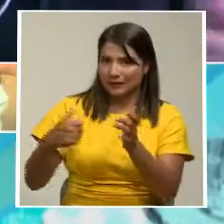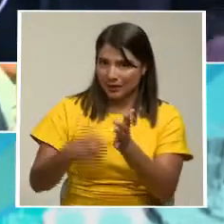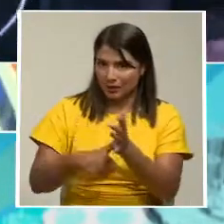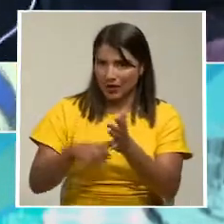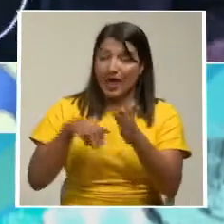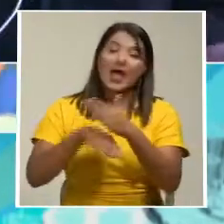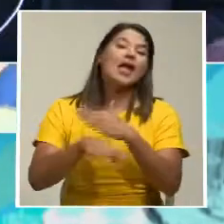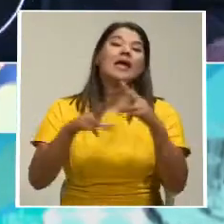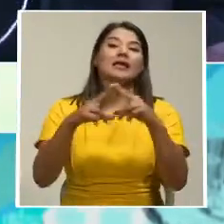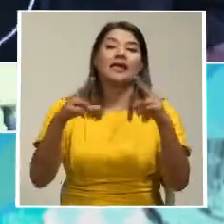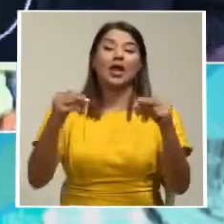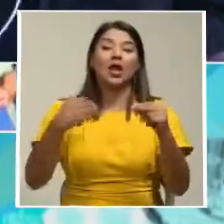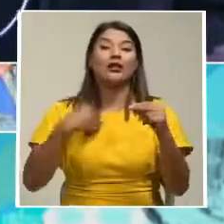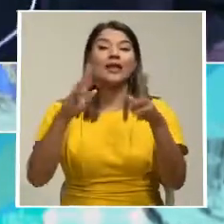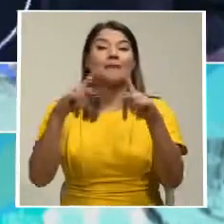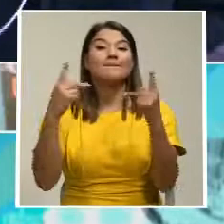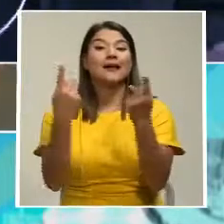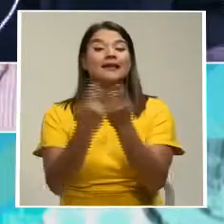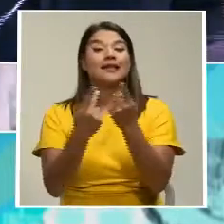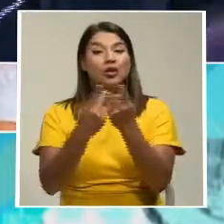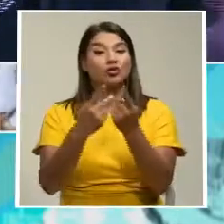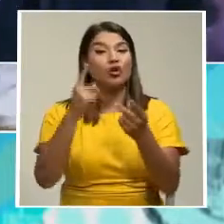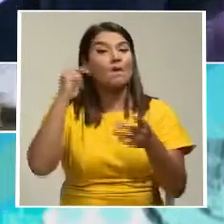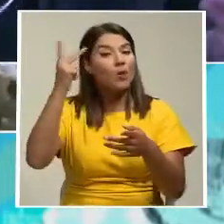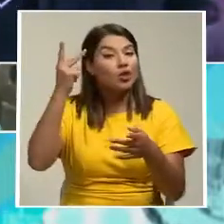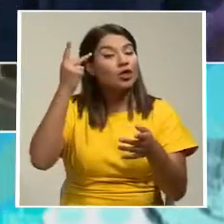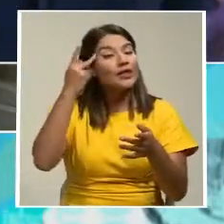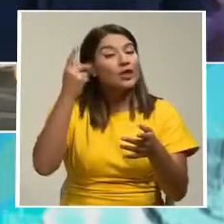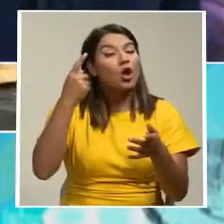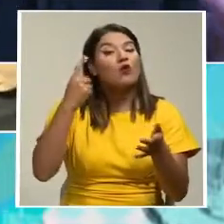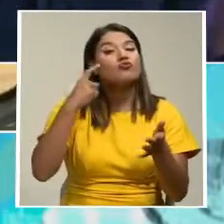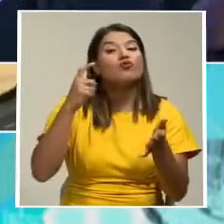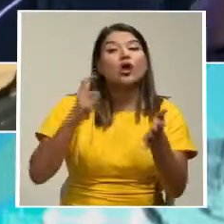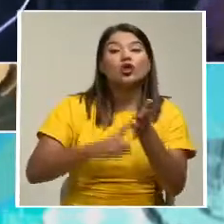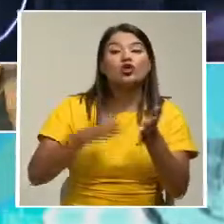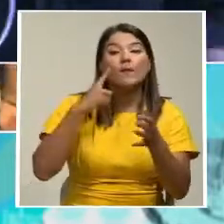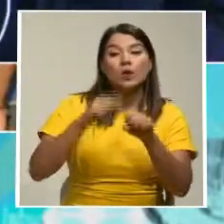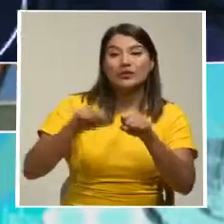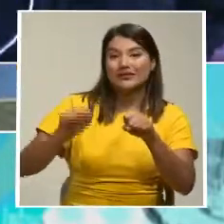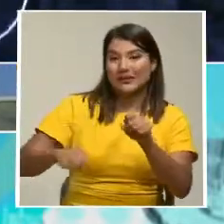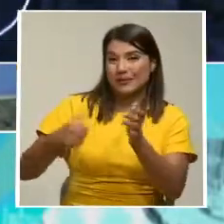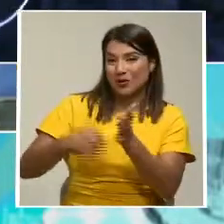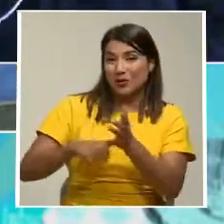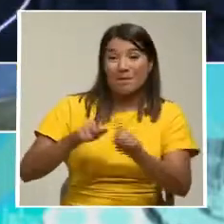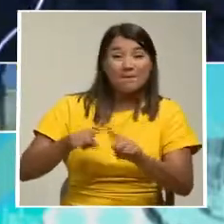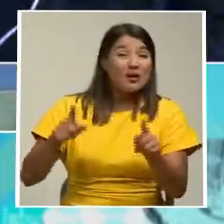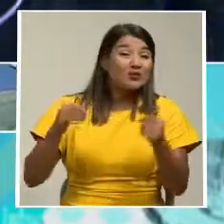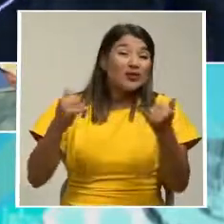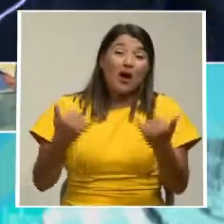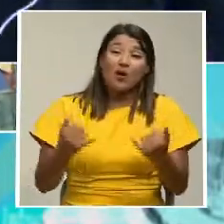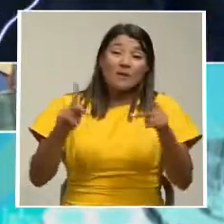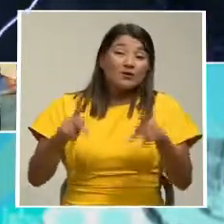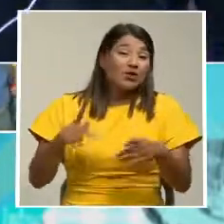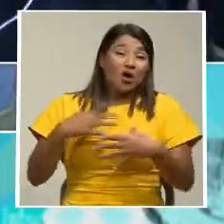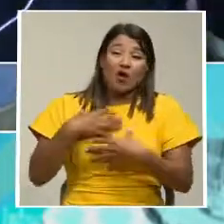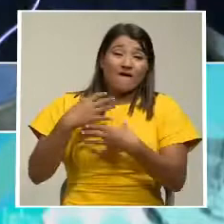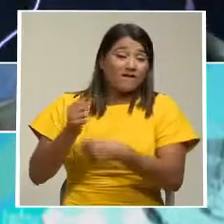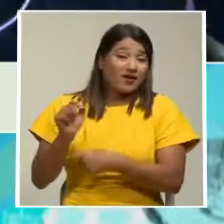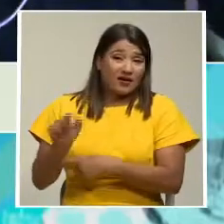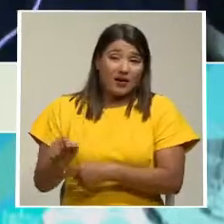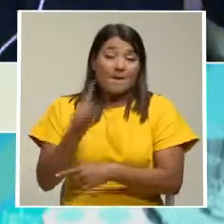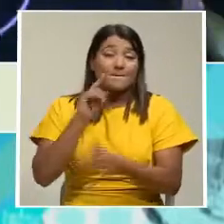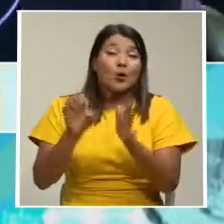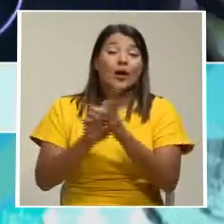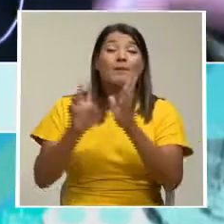hay partidos políticos que son reconocidos por el sistema electoral, pero son partidos políticos que han perdido toda la credibilidad de parte de la población. Entre ellos, el